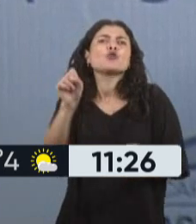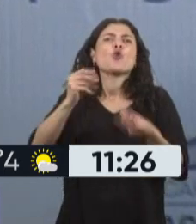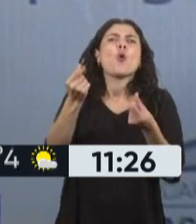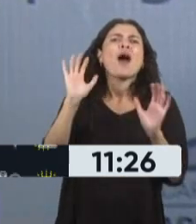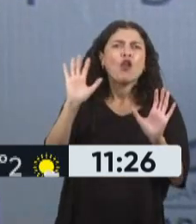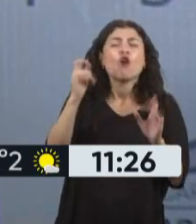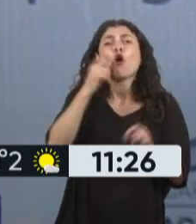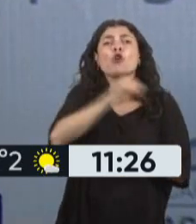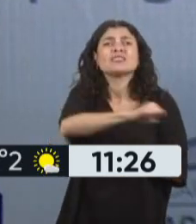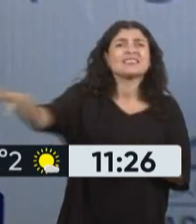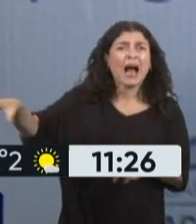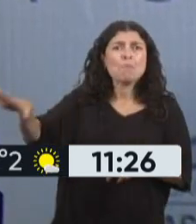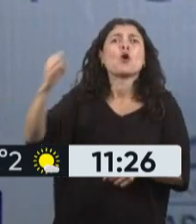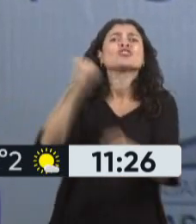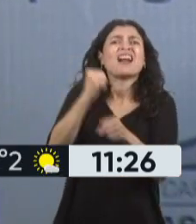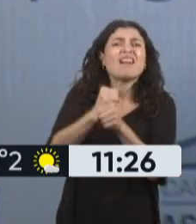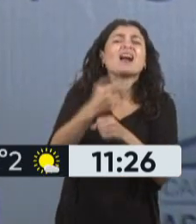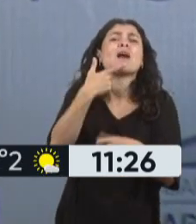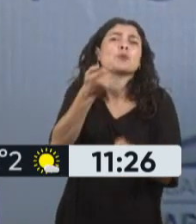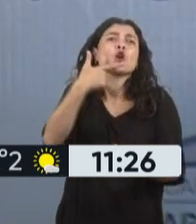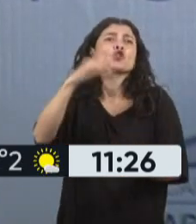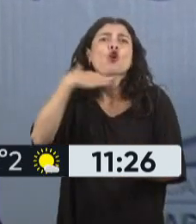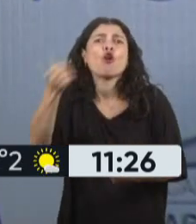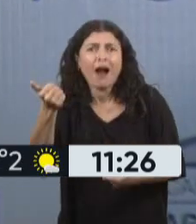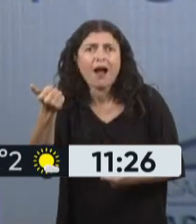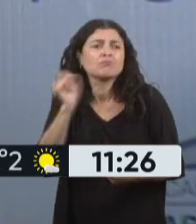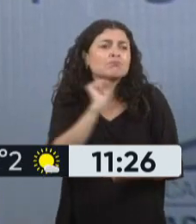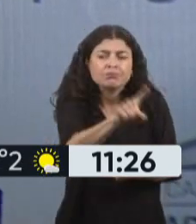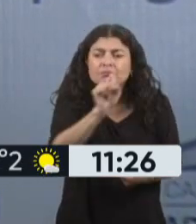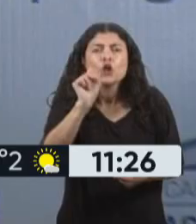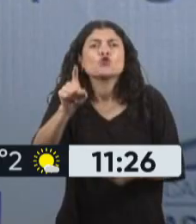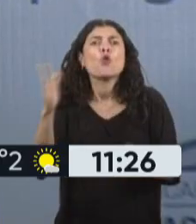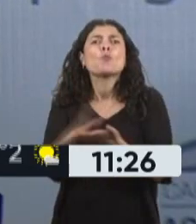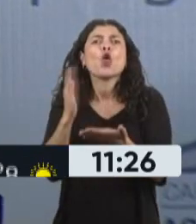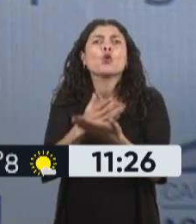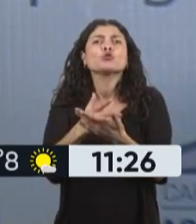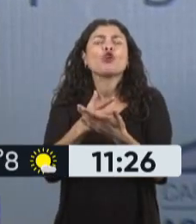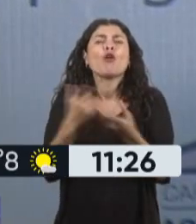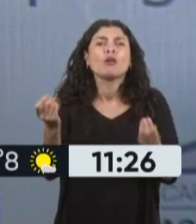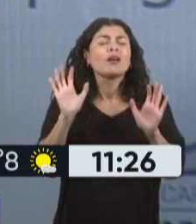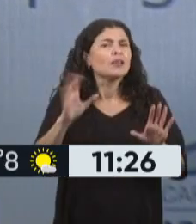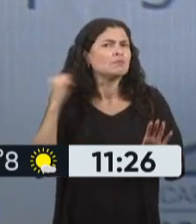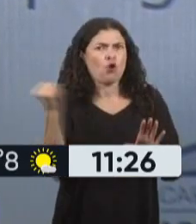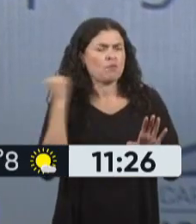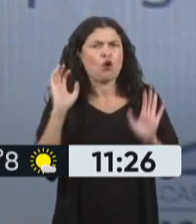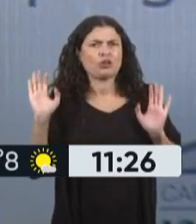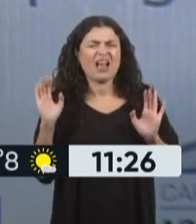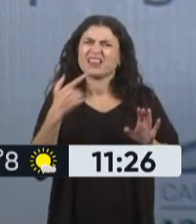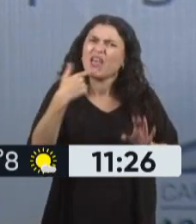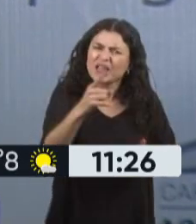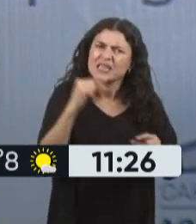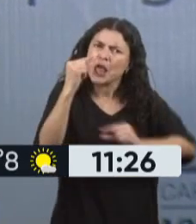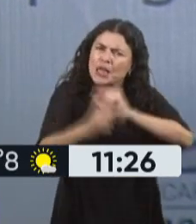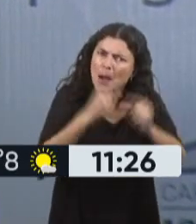la soja o cualquiera, de los productos, de modo tal, esto es muy importante porque se elimina